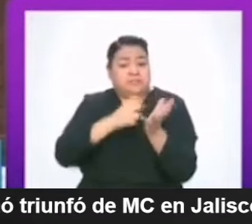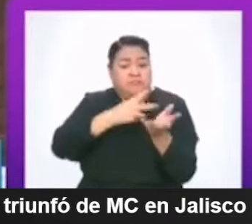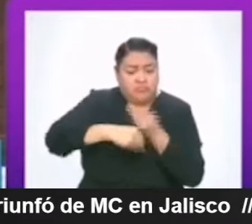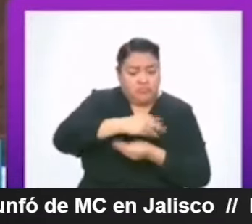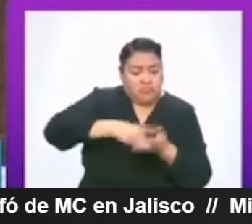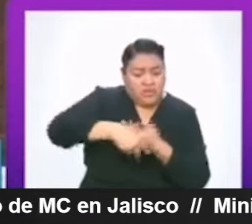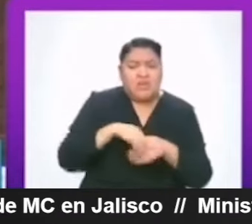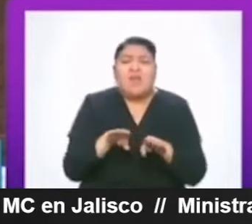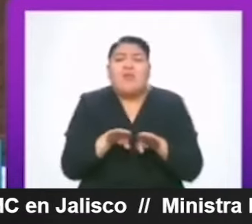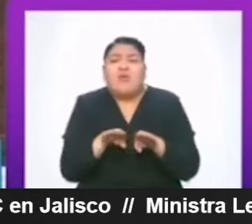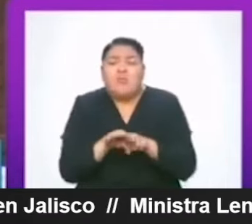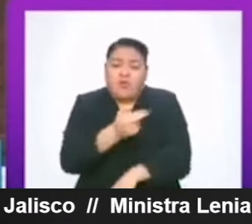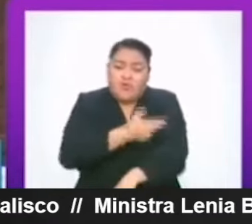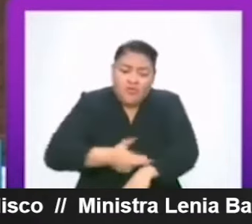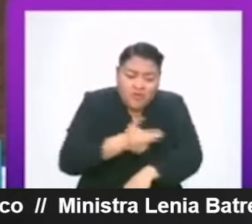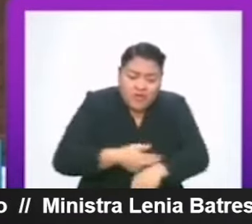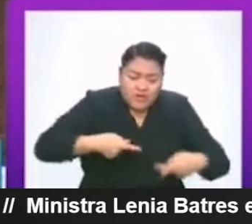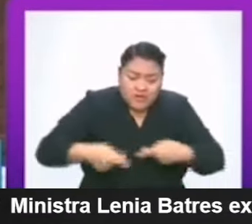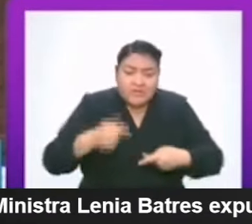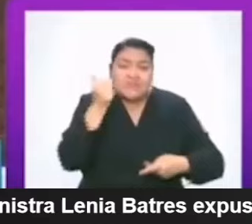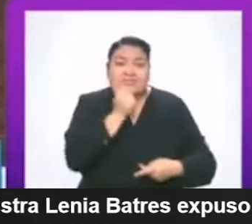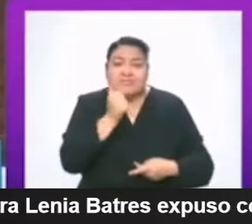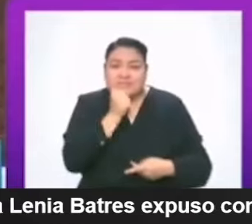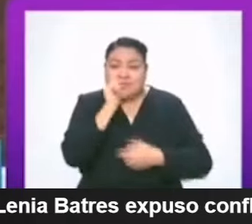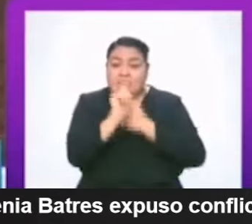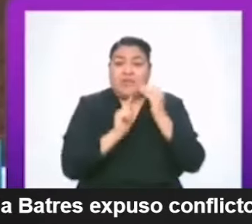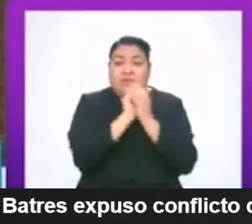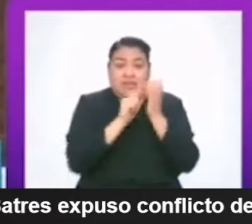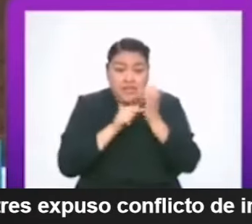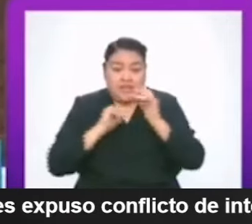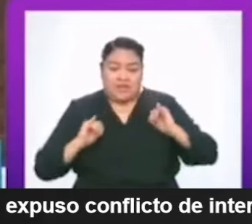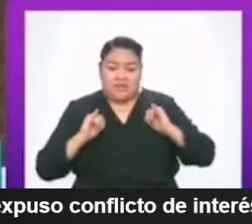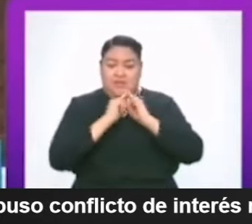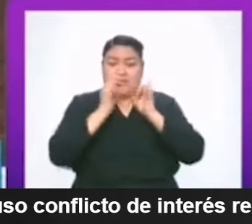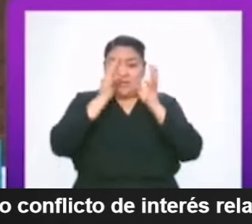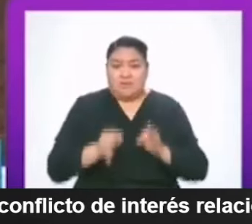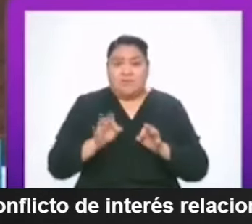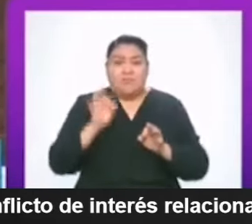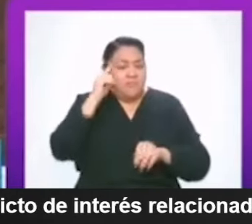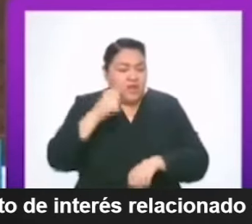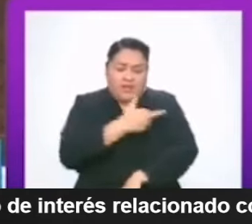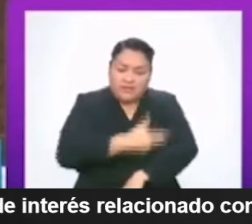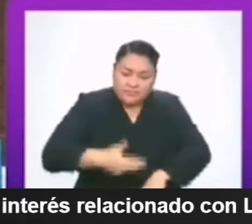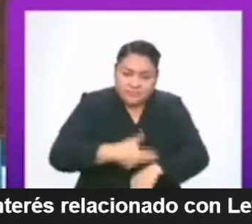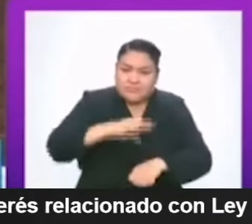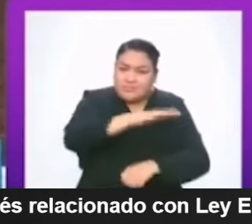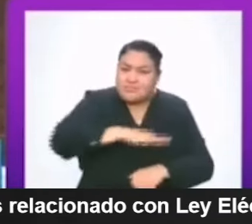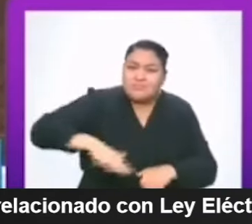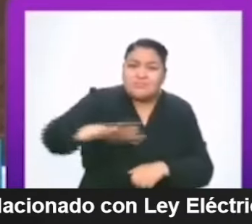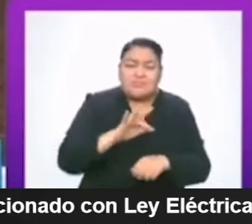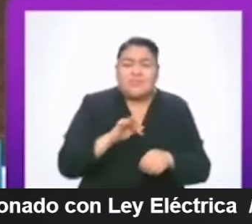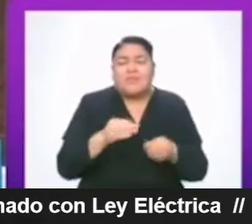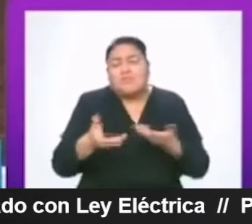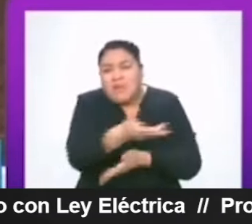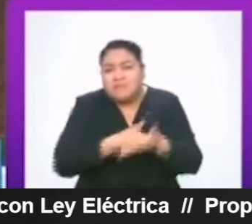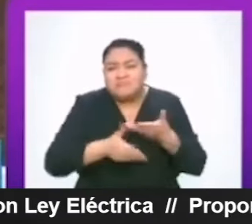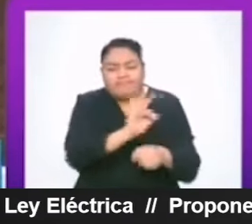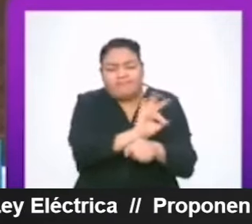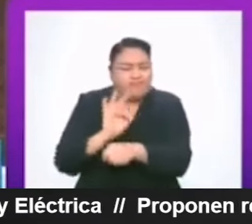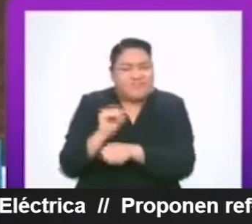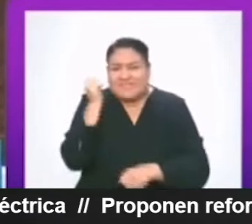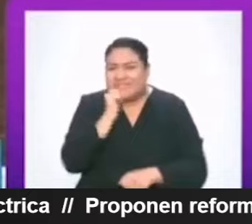cómo trabajar aquellos aspectos que sean de carácter legal o institucional que contribuyan a potencializar la utilidad social que tiene